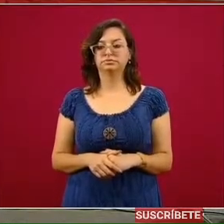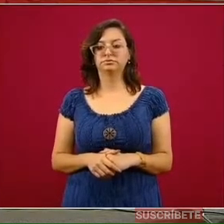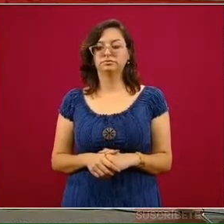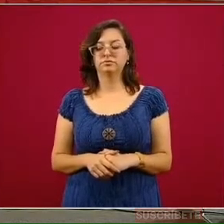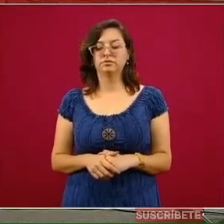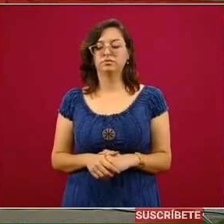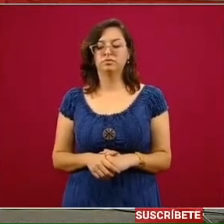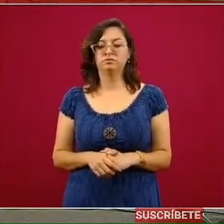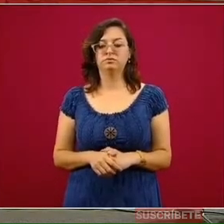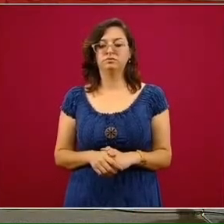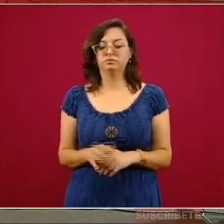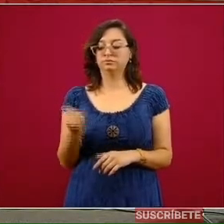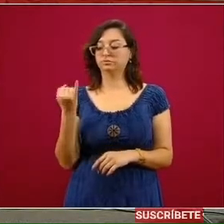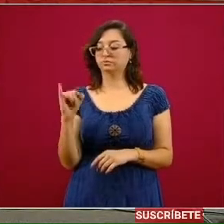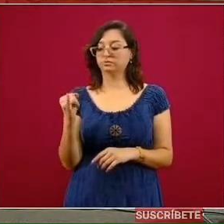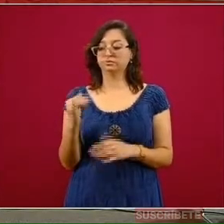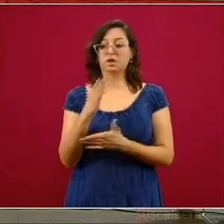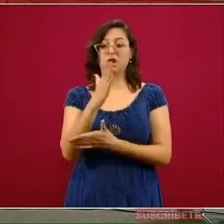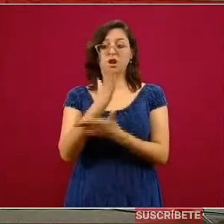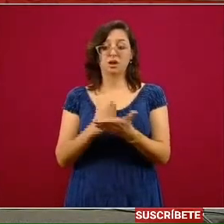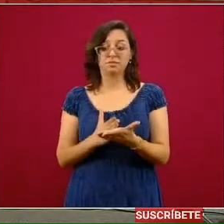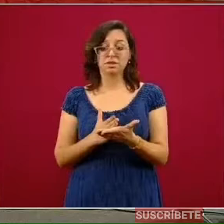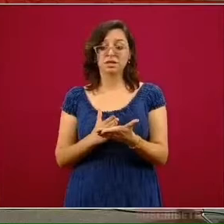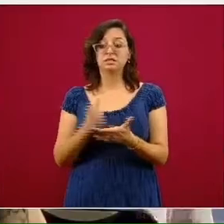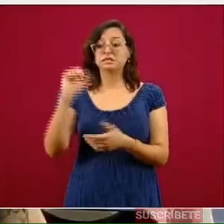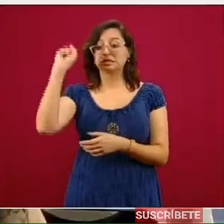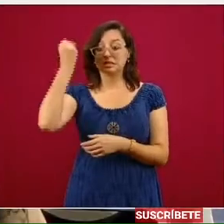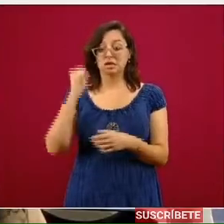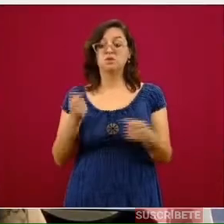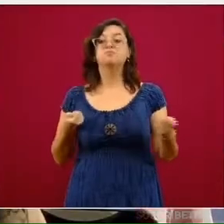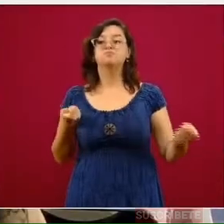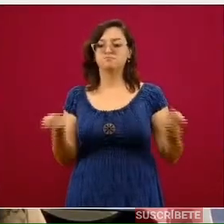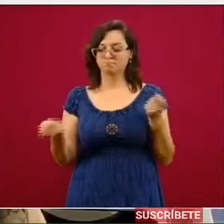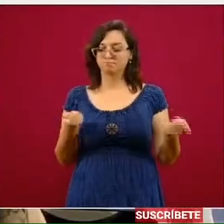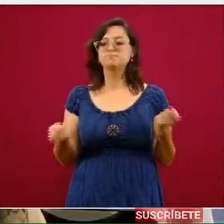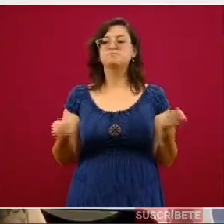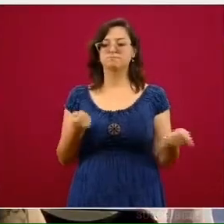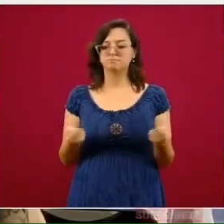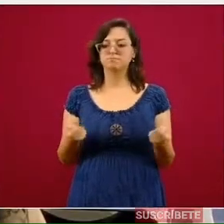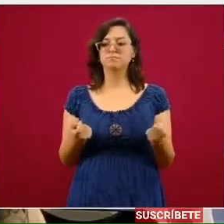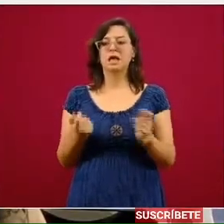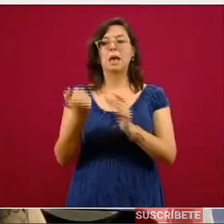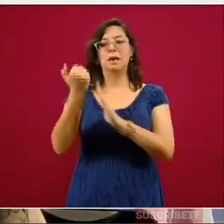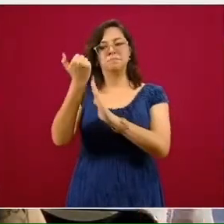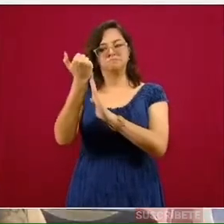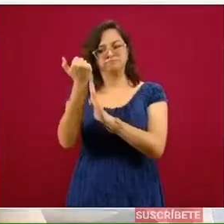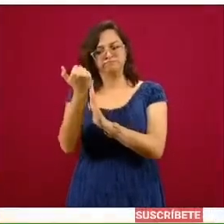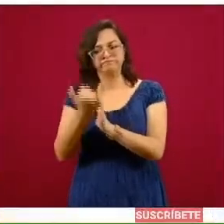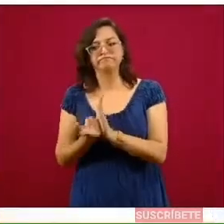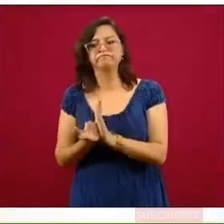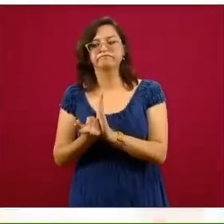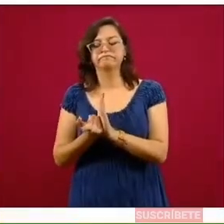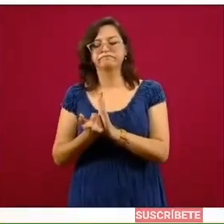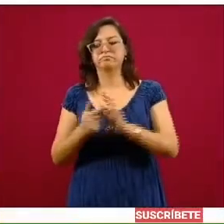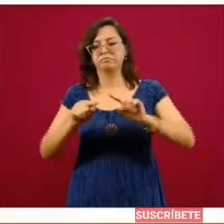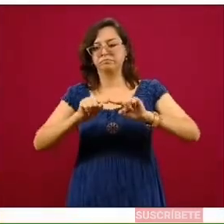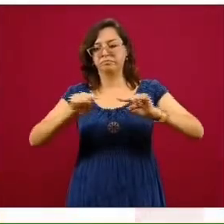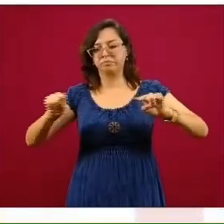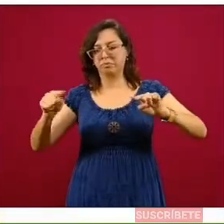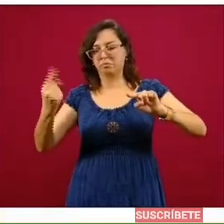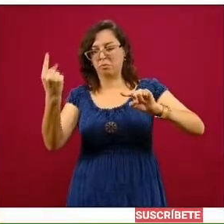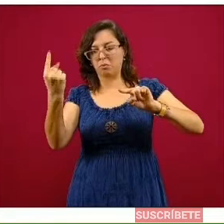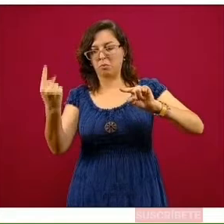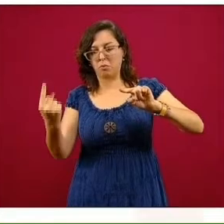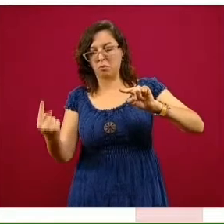vemos cómo a partir de la mitad del mes de junio, Sinaloa logra así disminuir este número básico de reproducción. Si